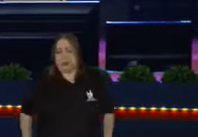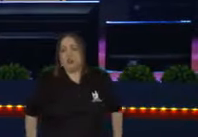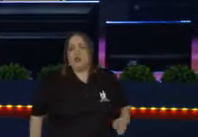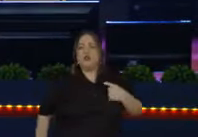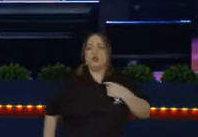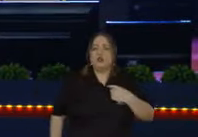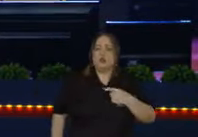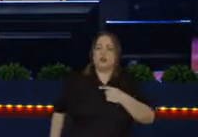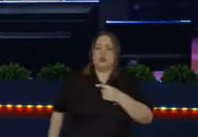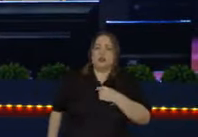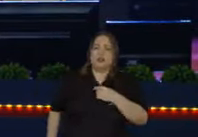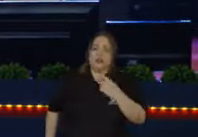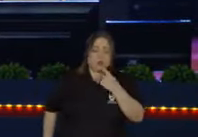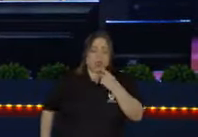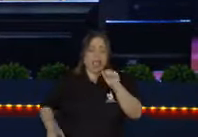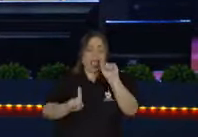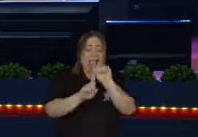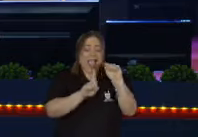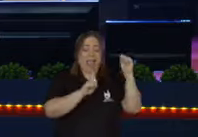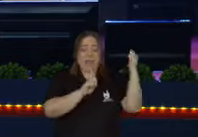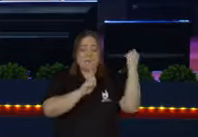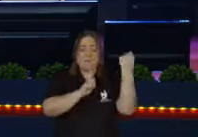de un ámbito espiritual